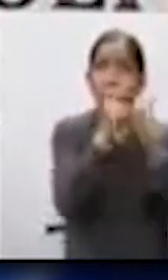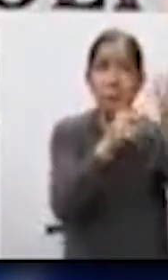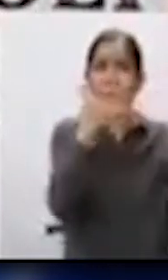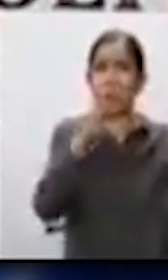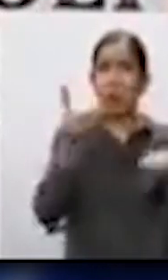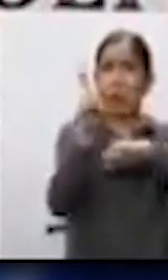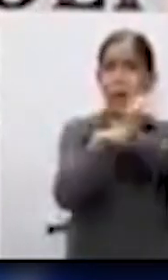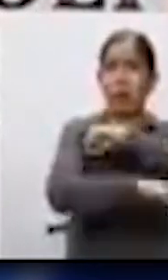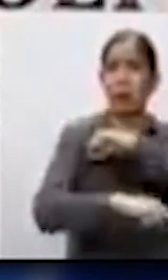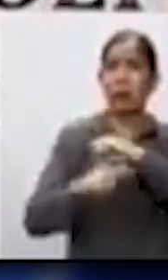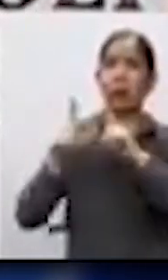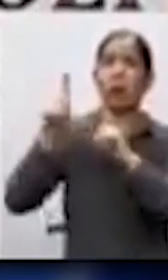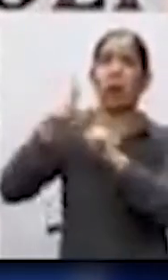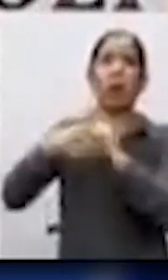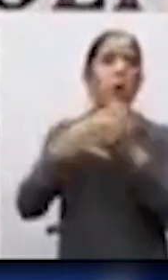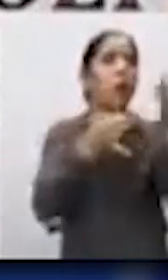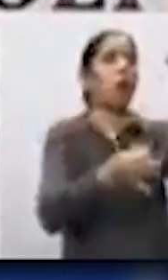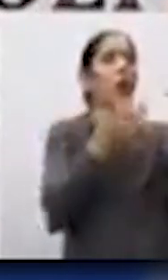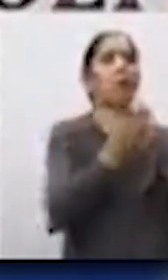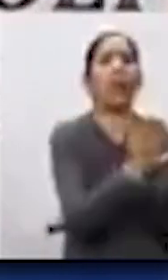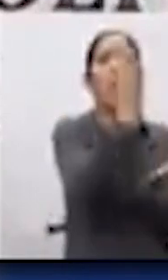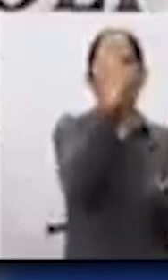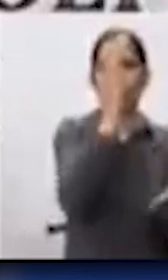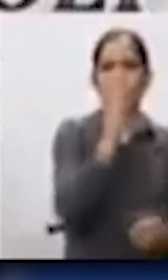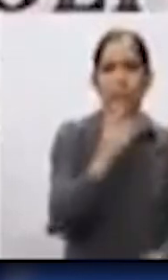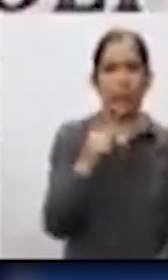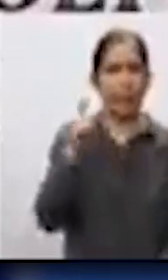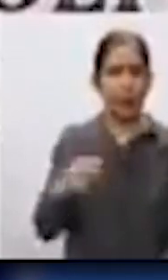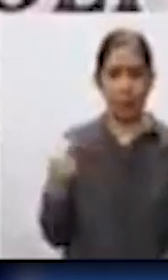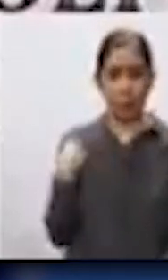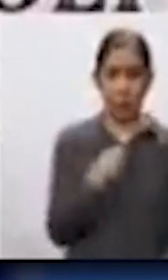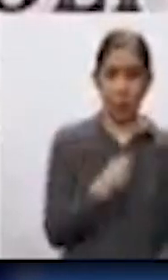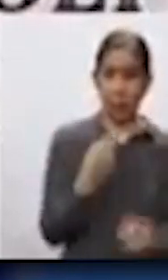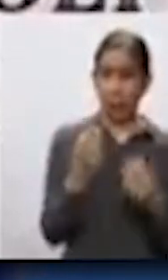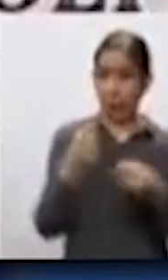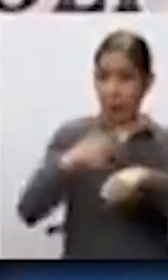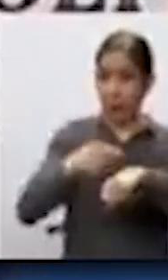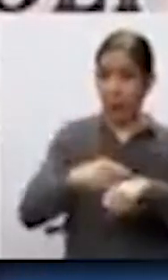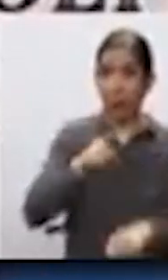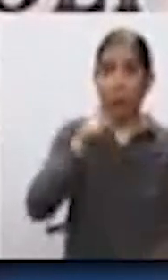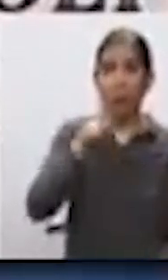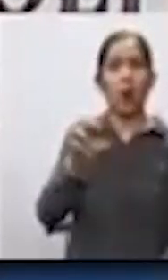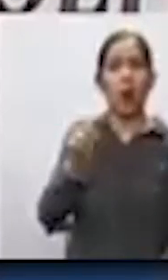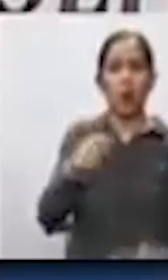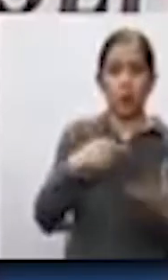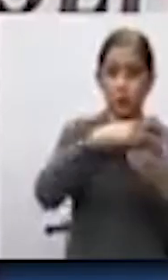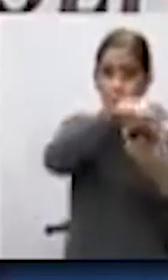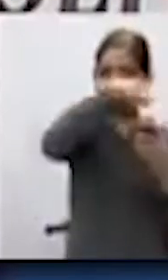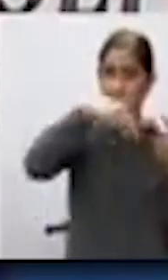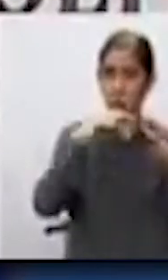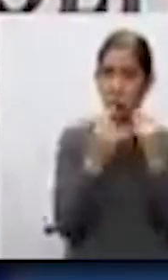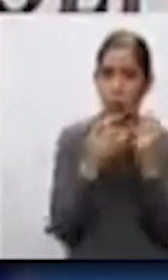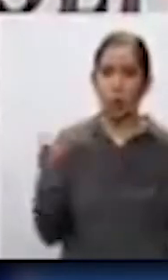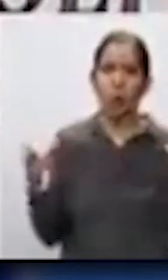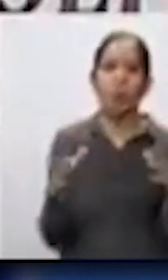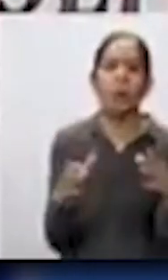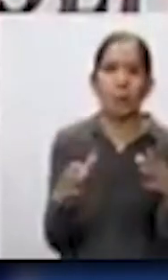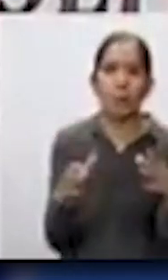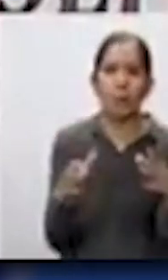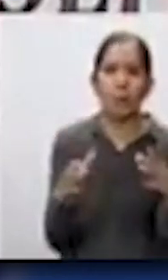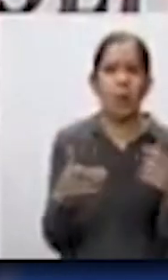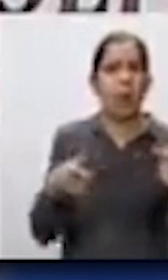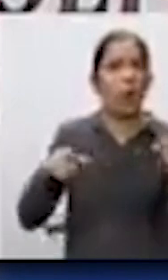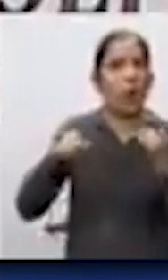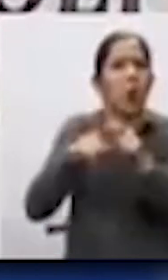deberá presentar resultados en un plazo máximo de 120 días. La primera reunión de